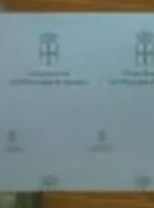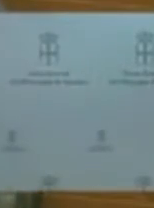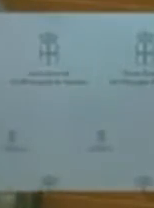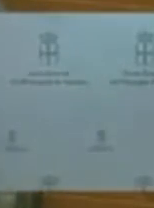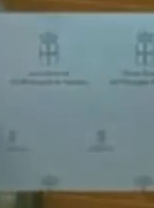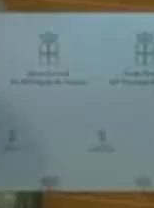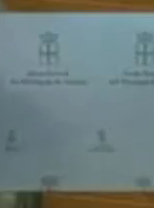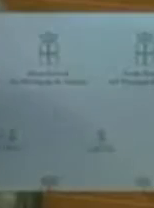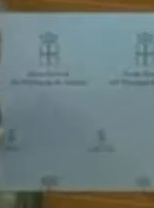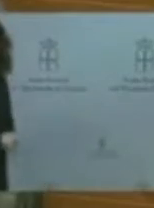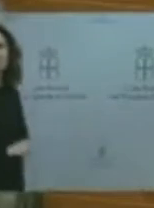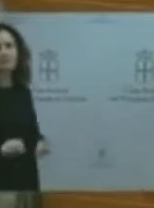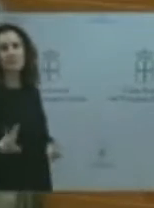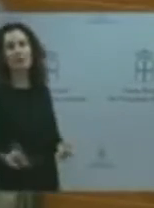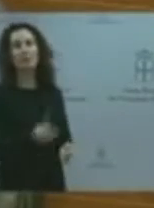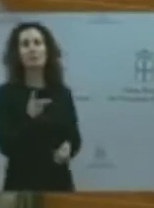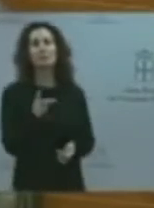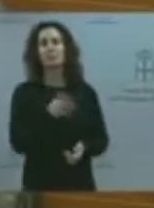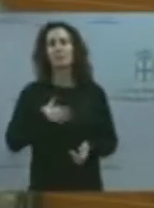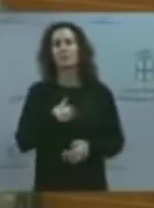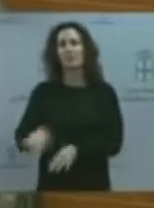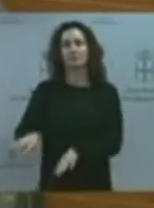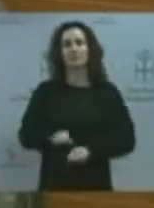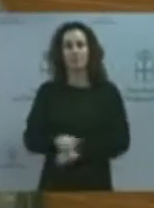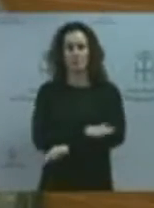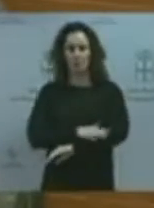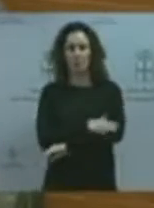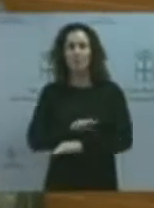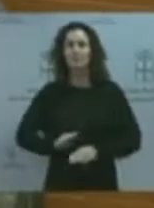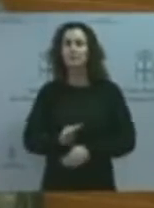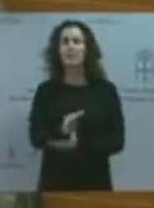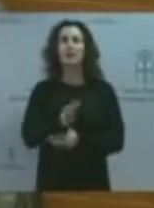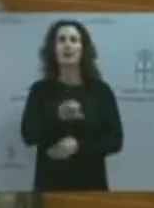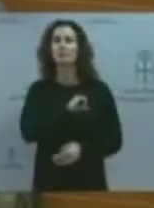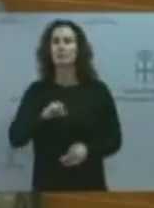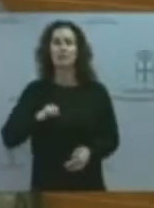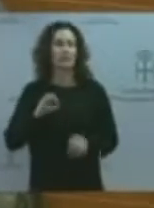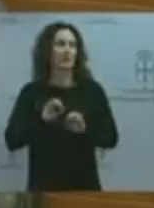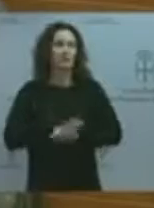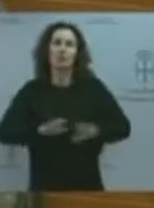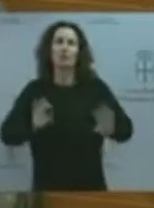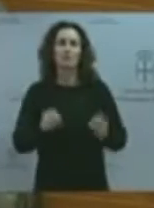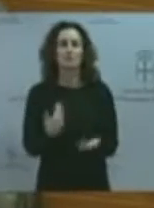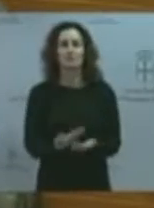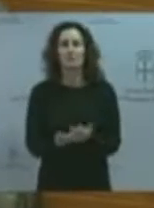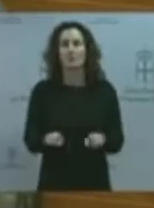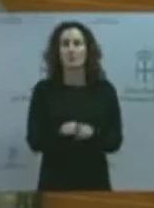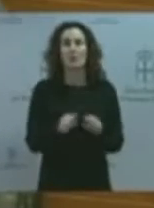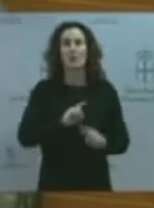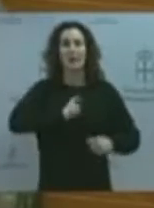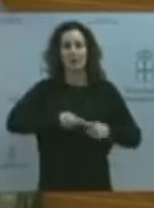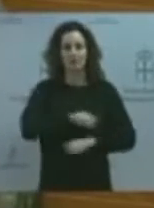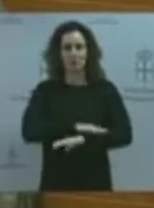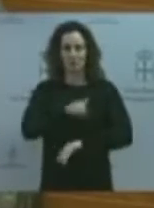en materia de financiación autonómica ha sido clarísimo, igual que el Gobierno anterior. Es decir, nosotros entendemos que hay que ir a una financiación autonómica que